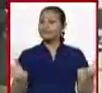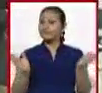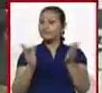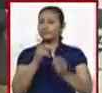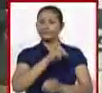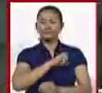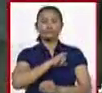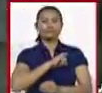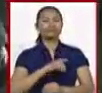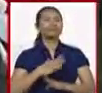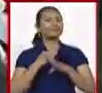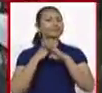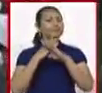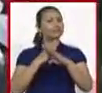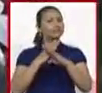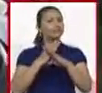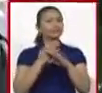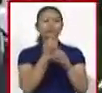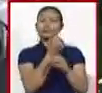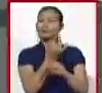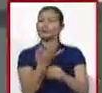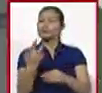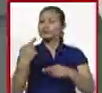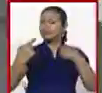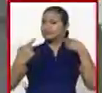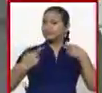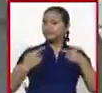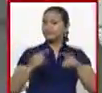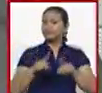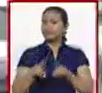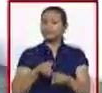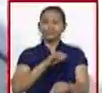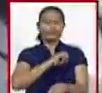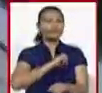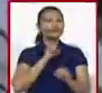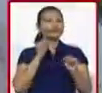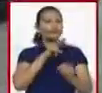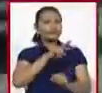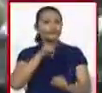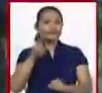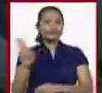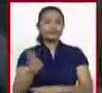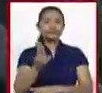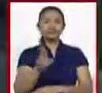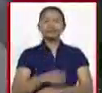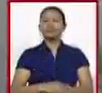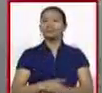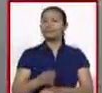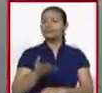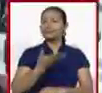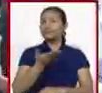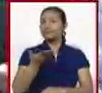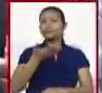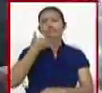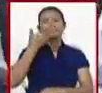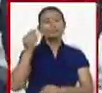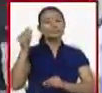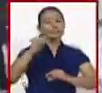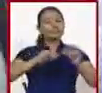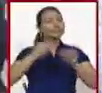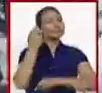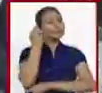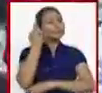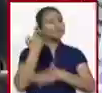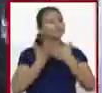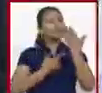los efectivos automotines y se registraron algunos amagues de enfrentamientos y se pudo percibir el uso de agentes químicos. No entiendo